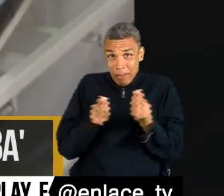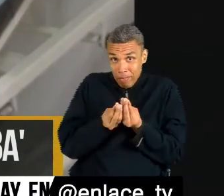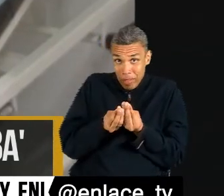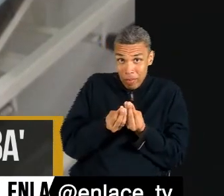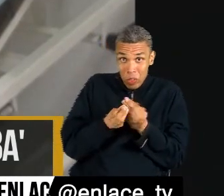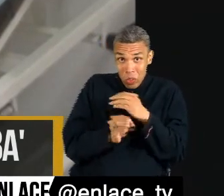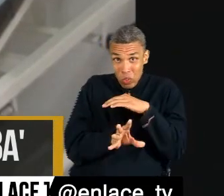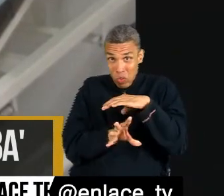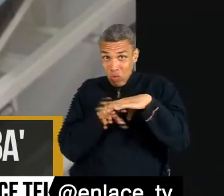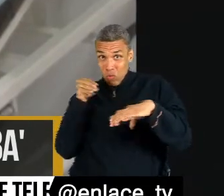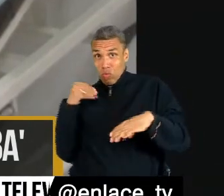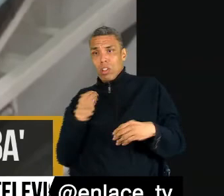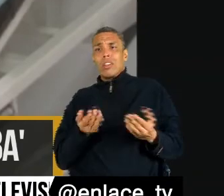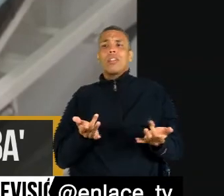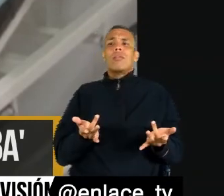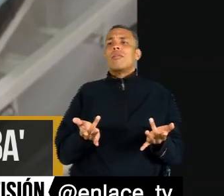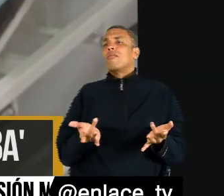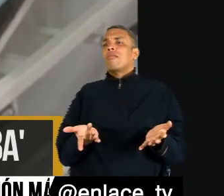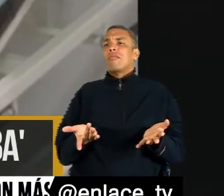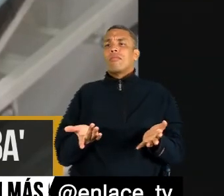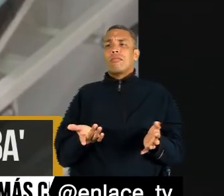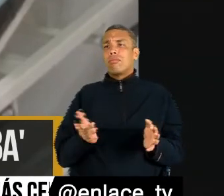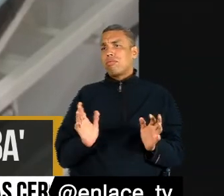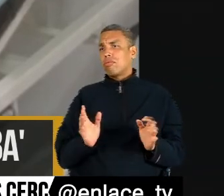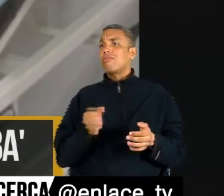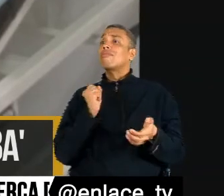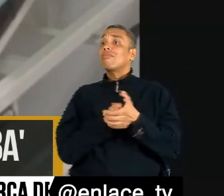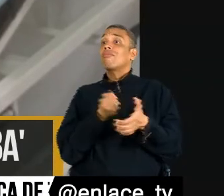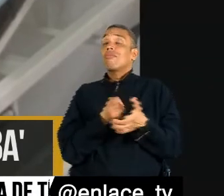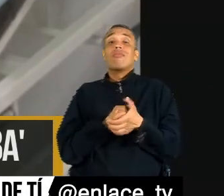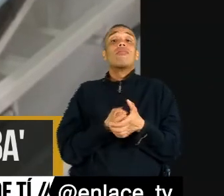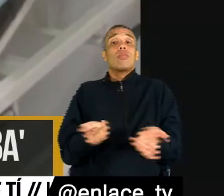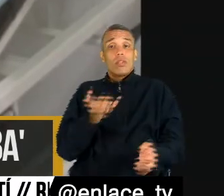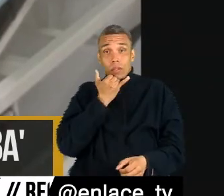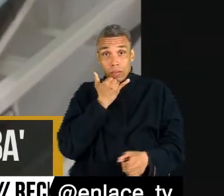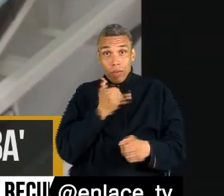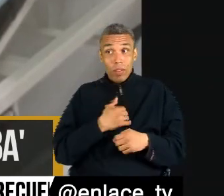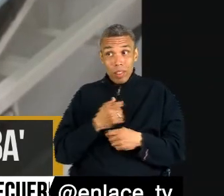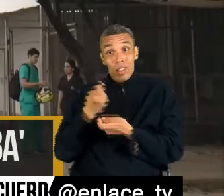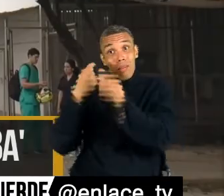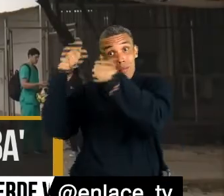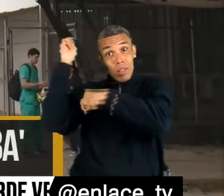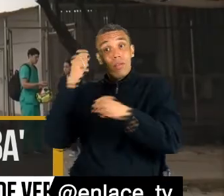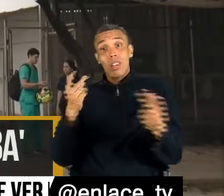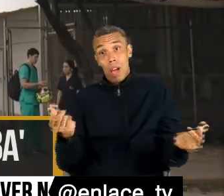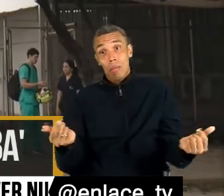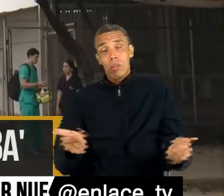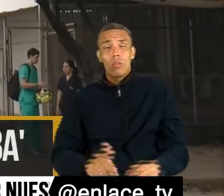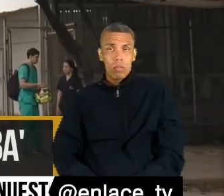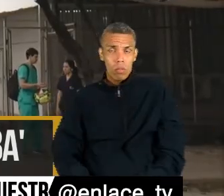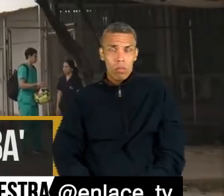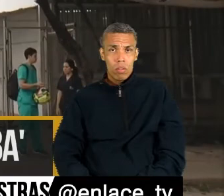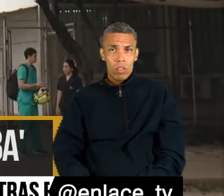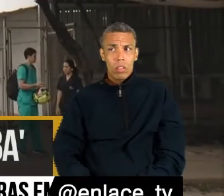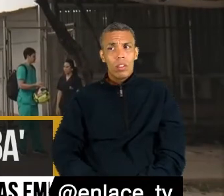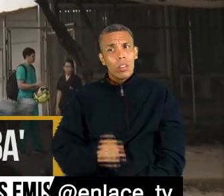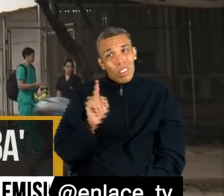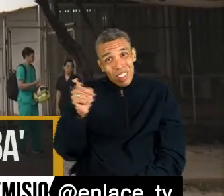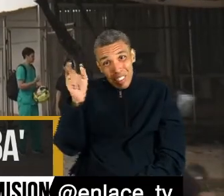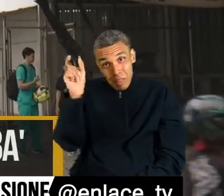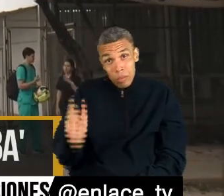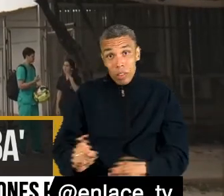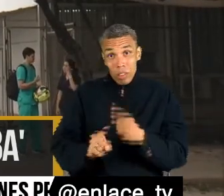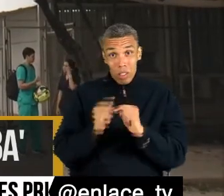afuera tratando de apoyar y hacer un poquito de presión para que esto se agilice más. Pues la mejoría de nuestro